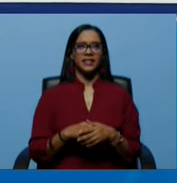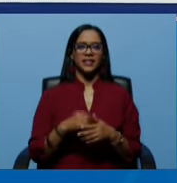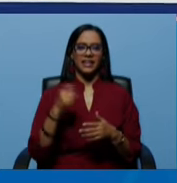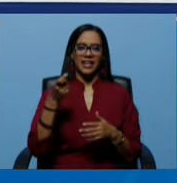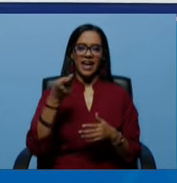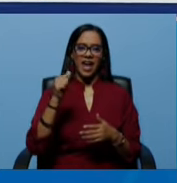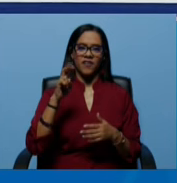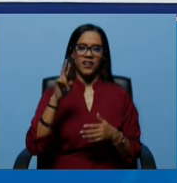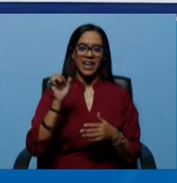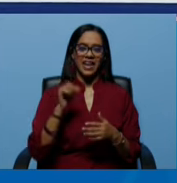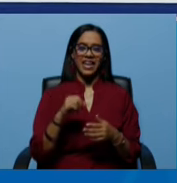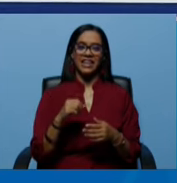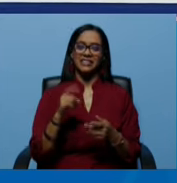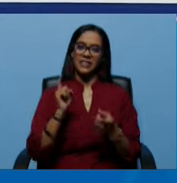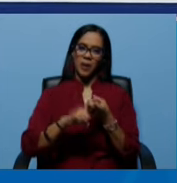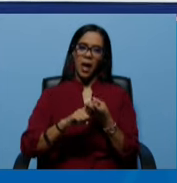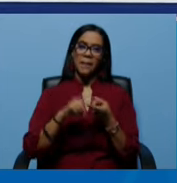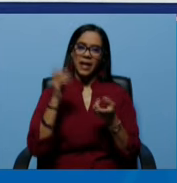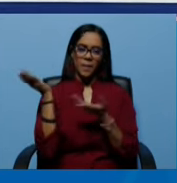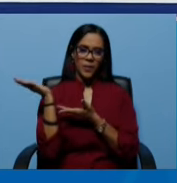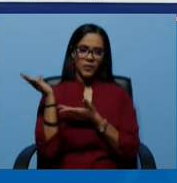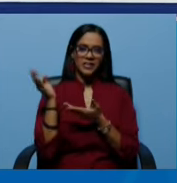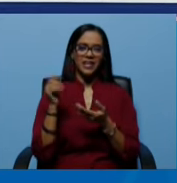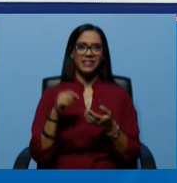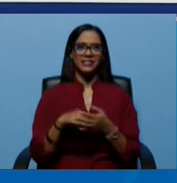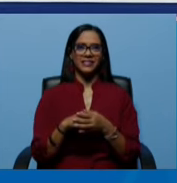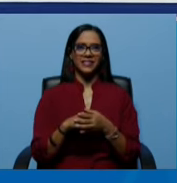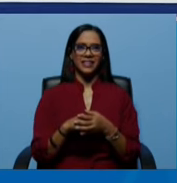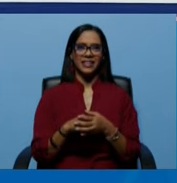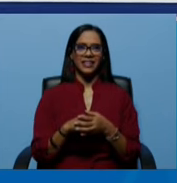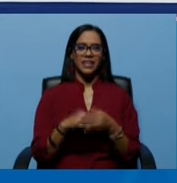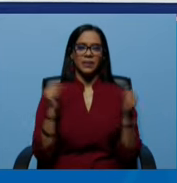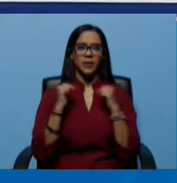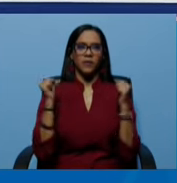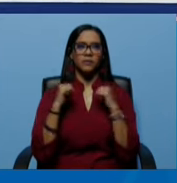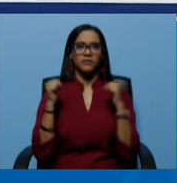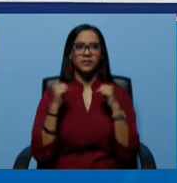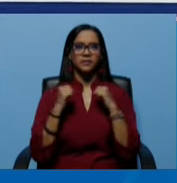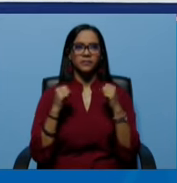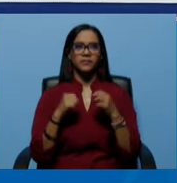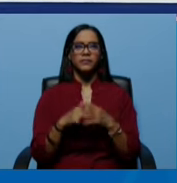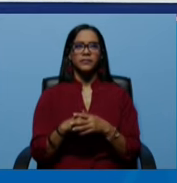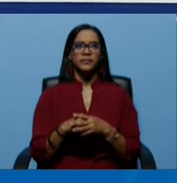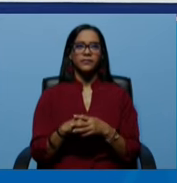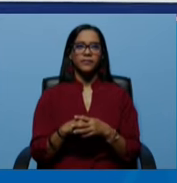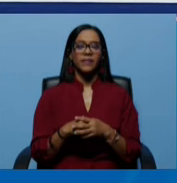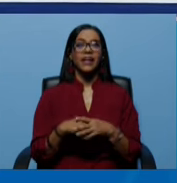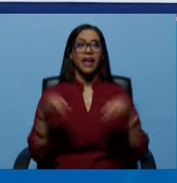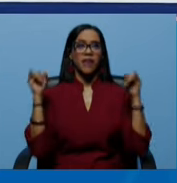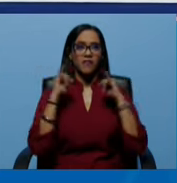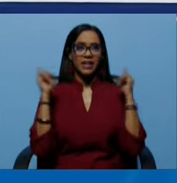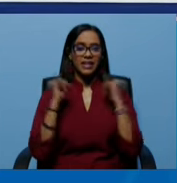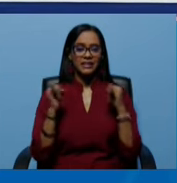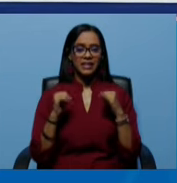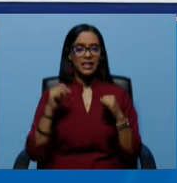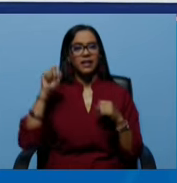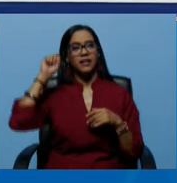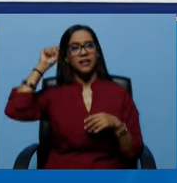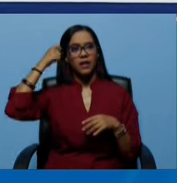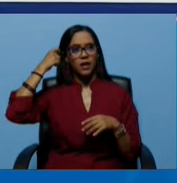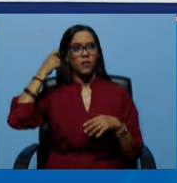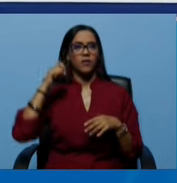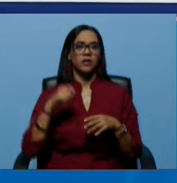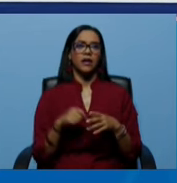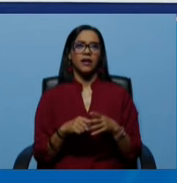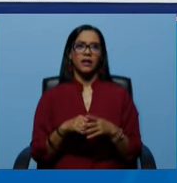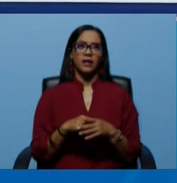Ricardo, Silita. Aquí está mi esposa, Silita. También le pegó frío. Qué felicidad recordar